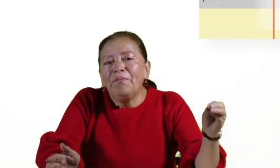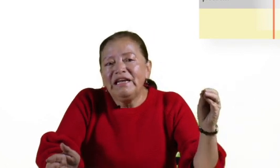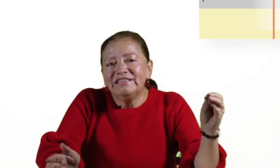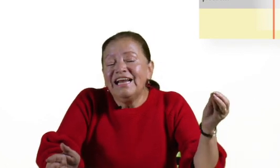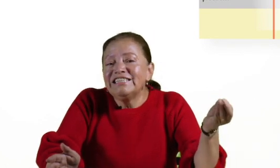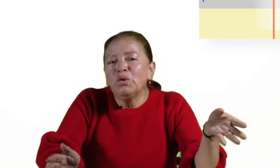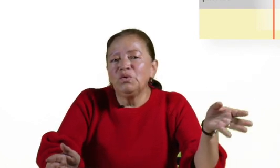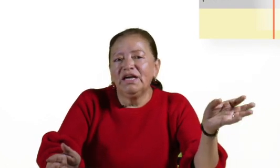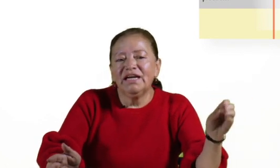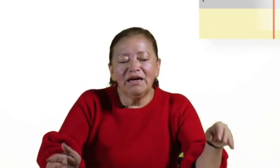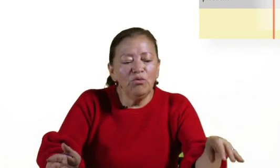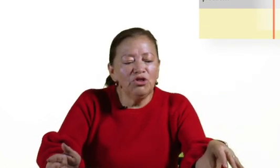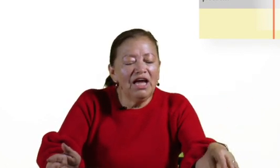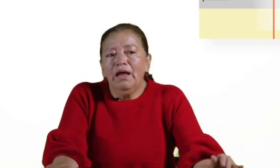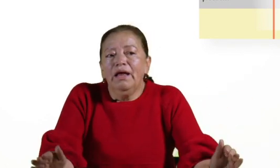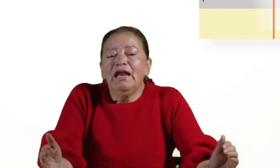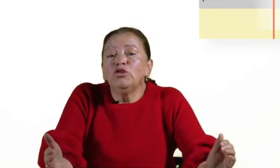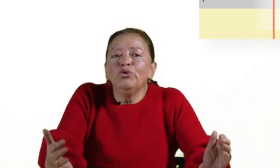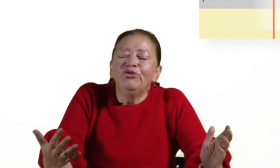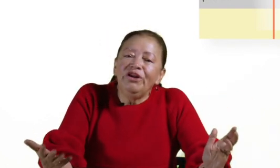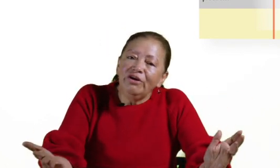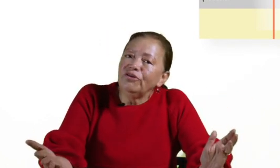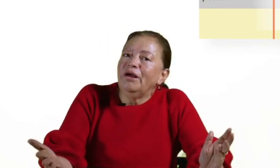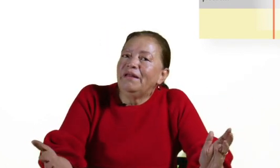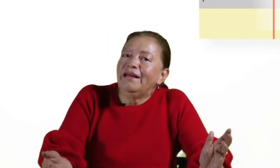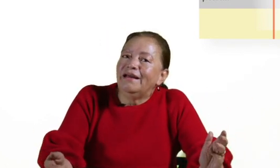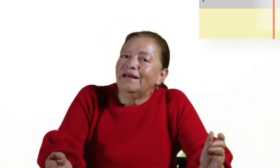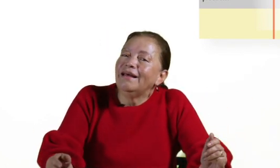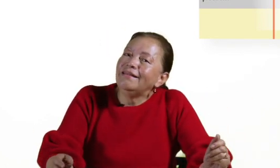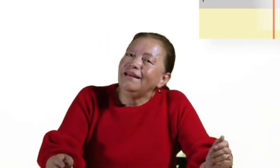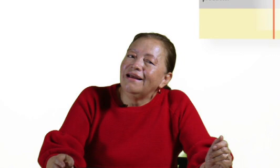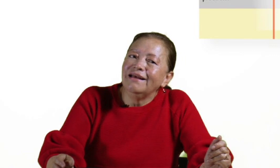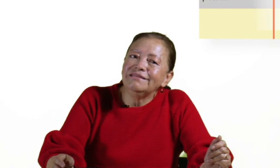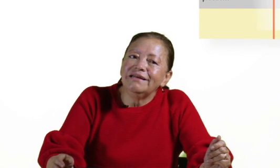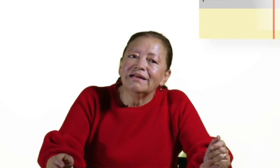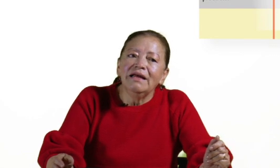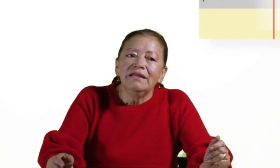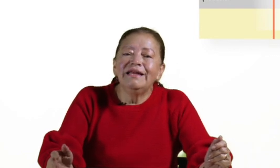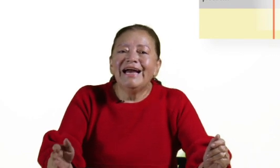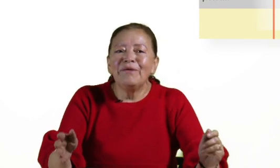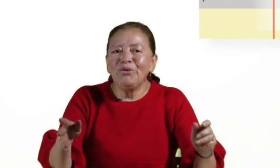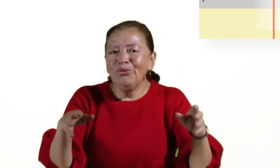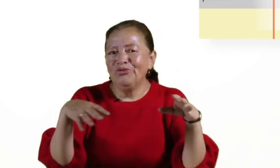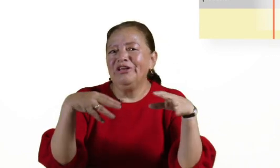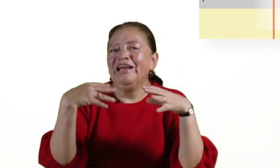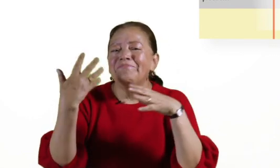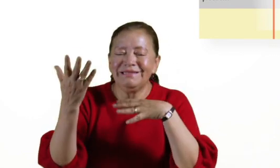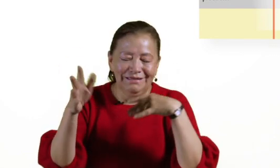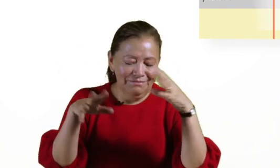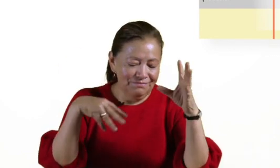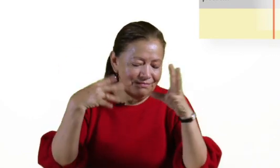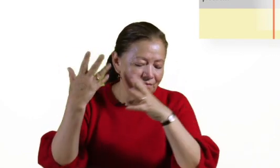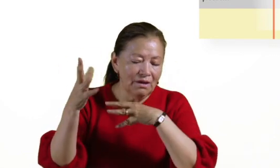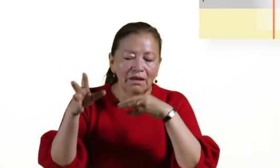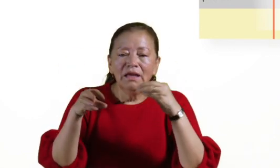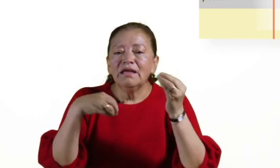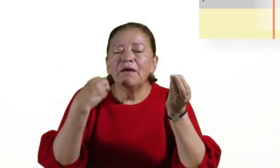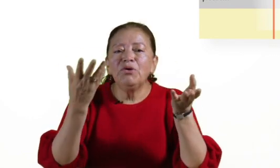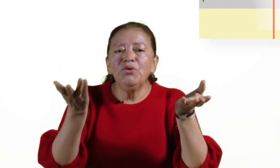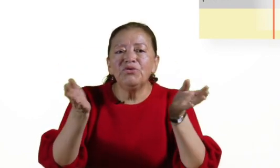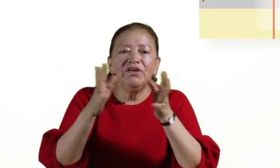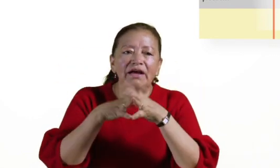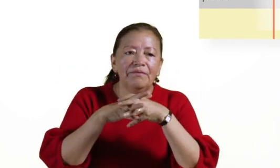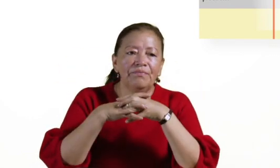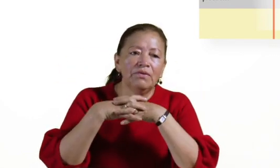1940, cuando aparece la Segunda Guerra Mundial, la industria norteamericana, ¿qué tenía que hacer? Tenía que producir. ¿Qué pasa?